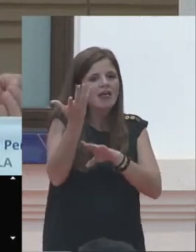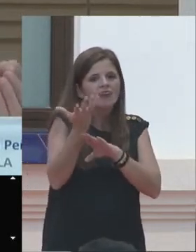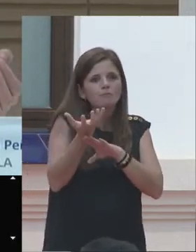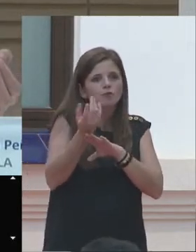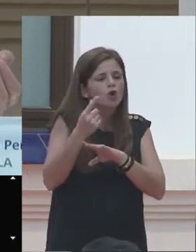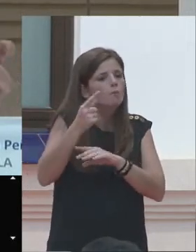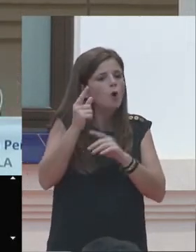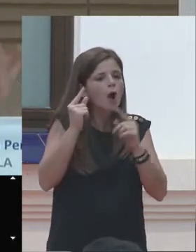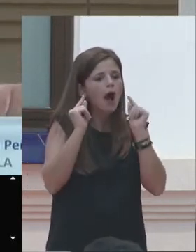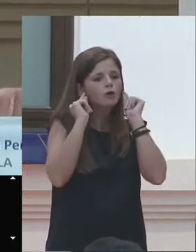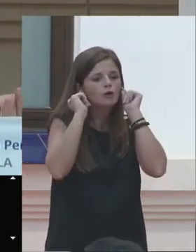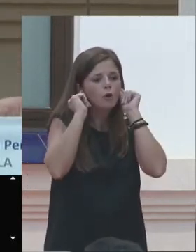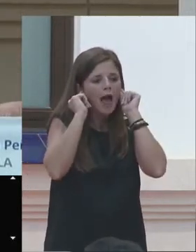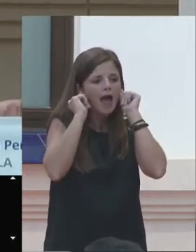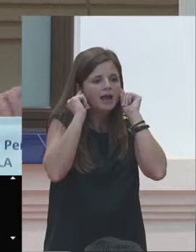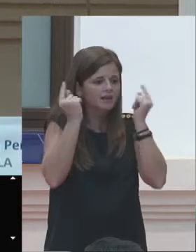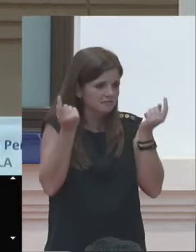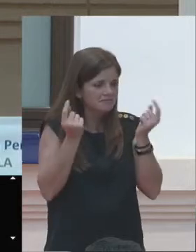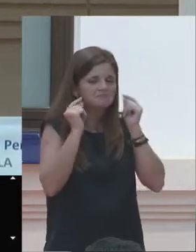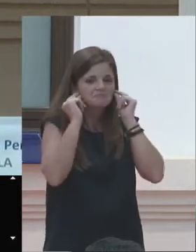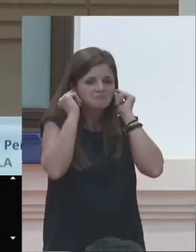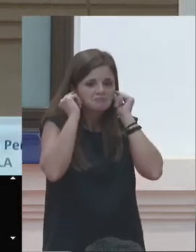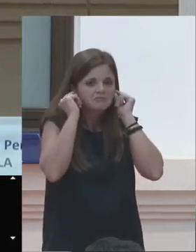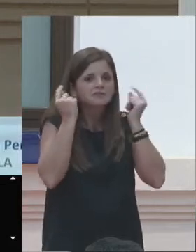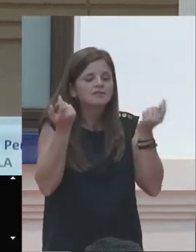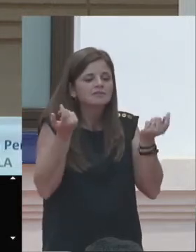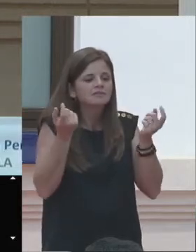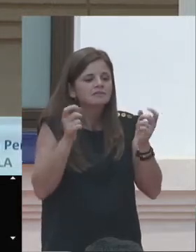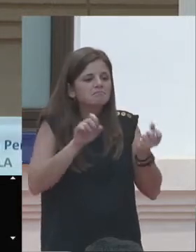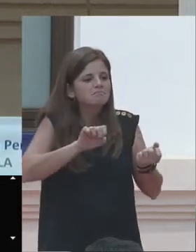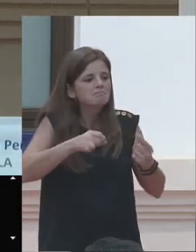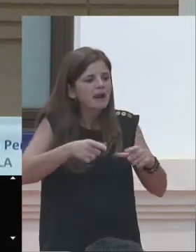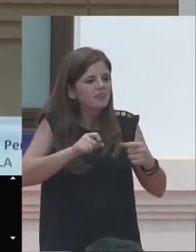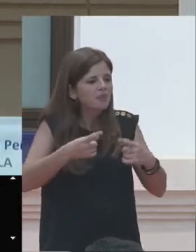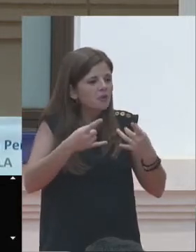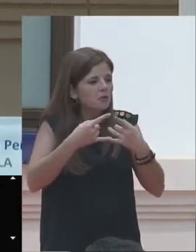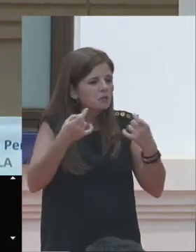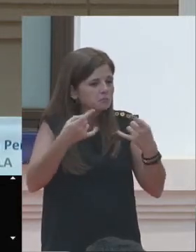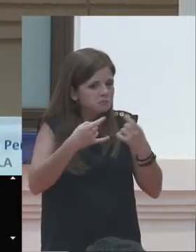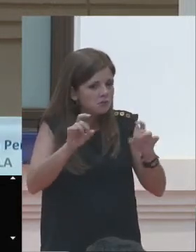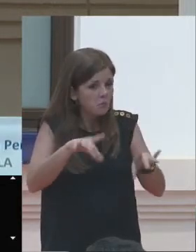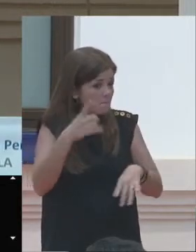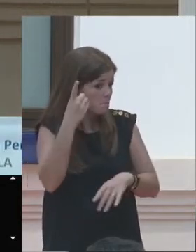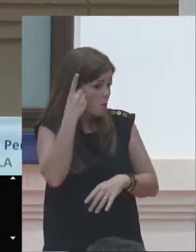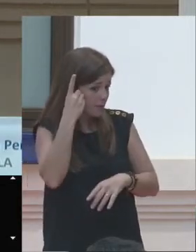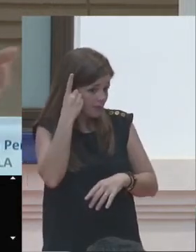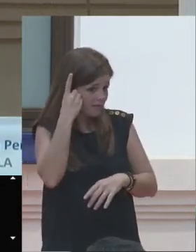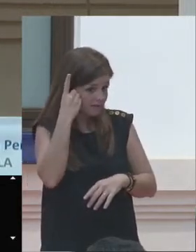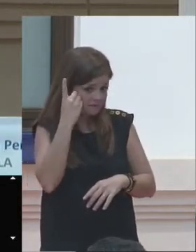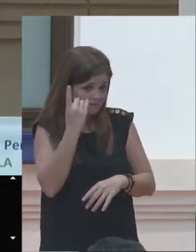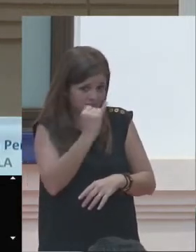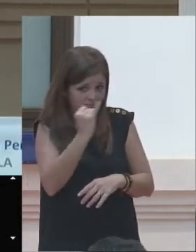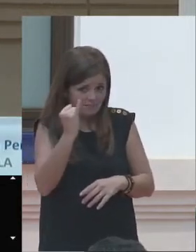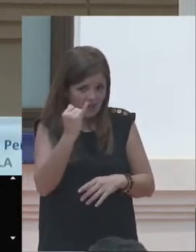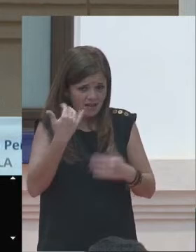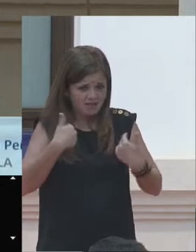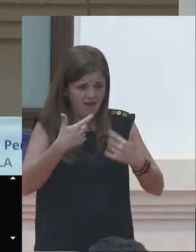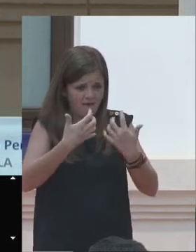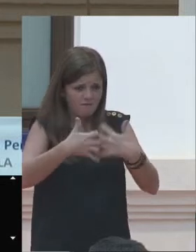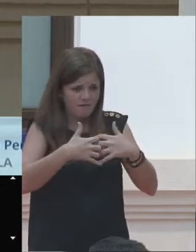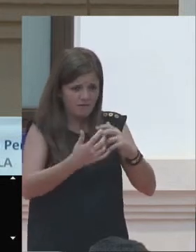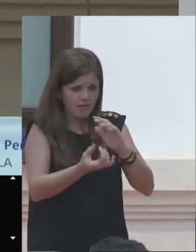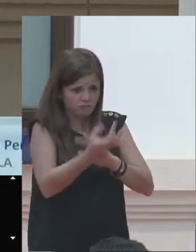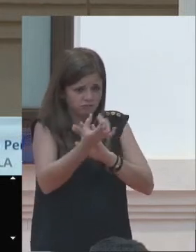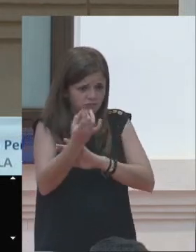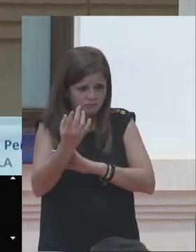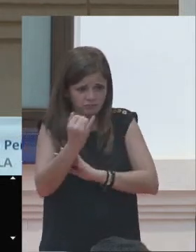auricular, perdón, semejante a los Bluetooth que se están utilizando para los teléfonos móviles, que existen. Hay varios fabricantes en el mundo, uno de ellos